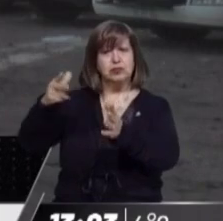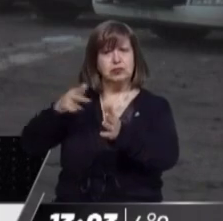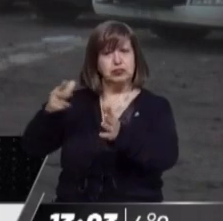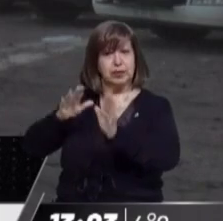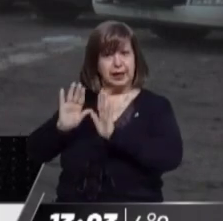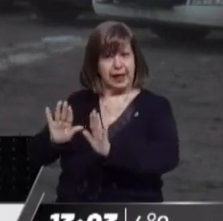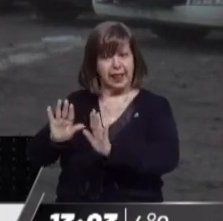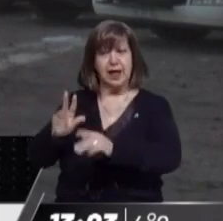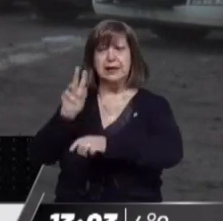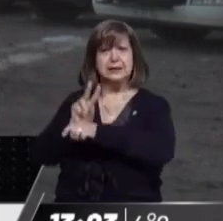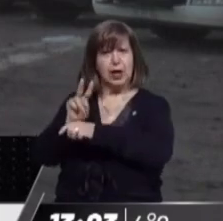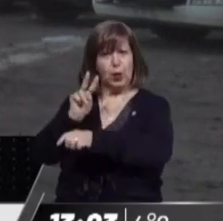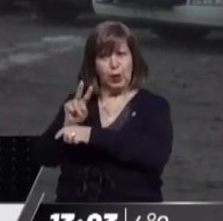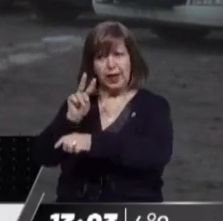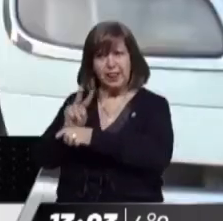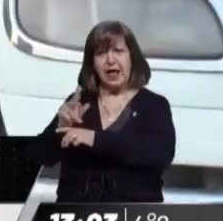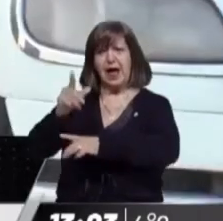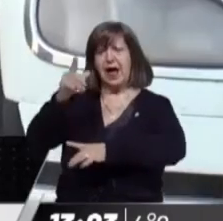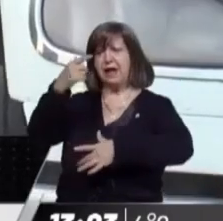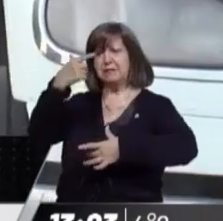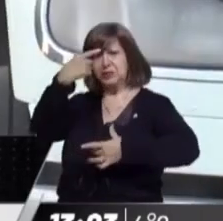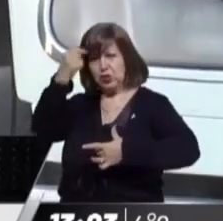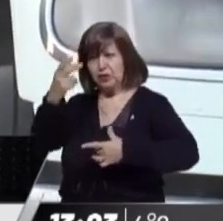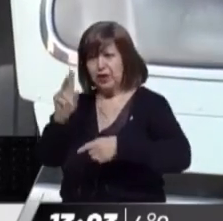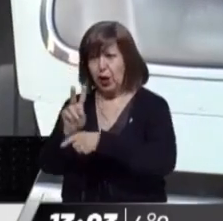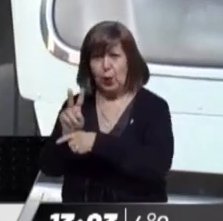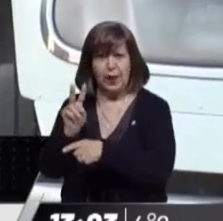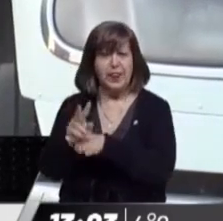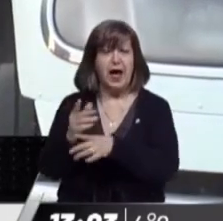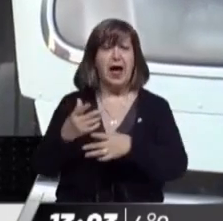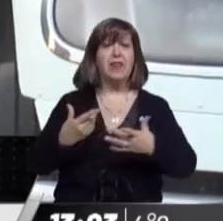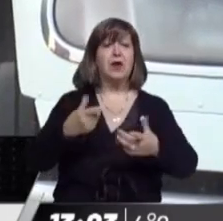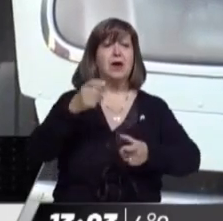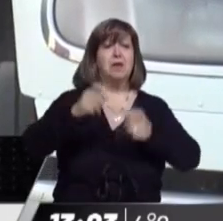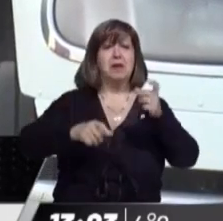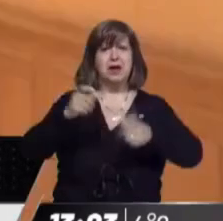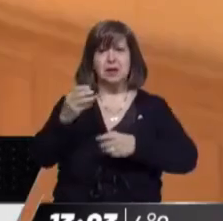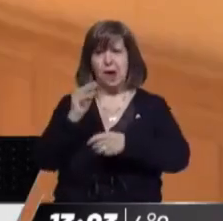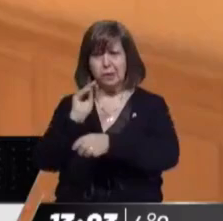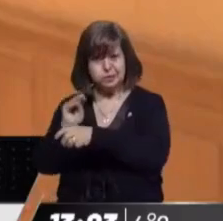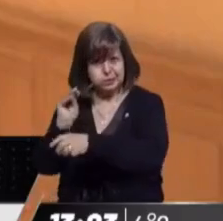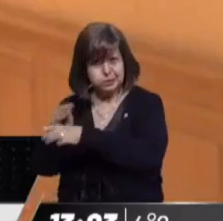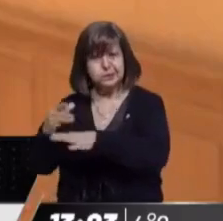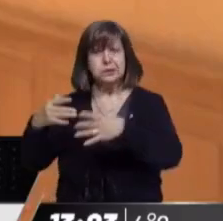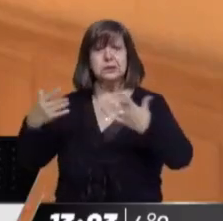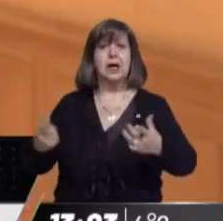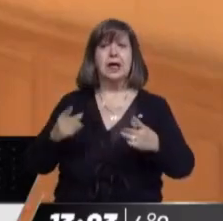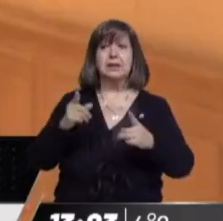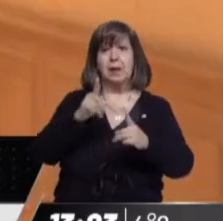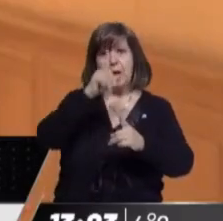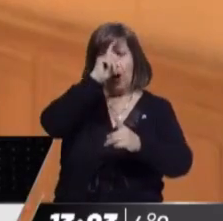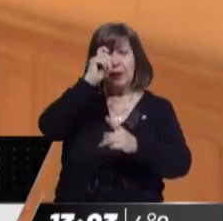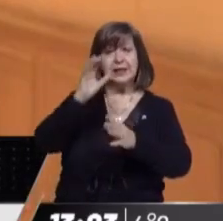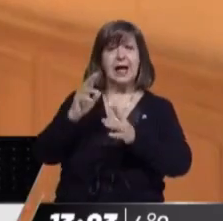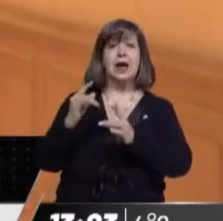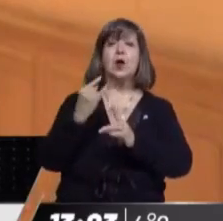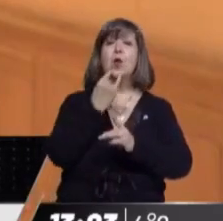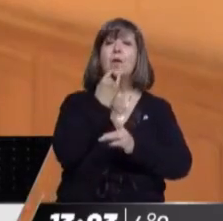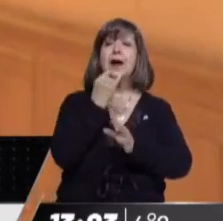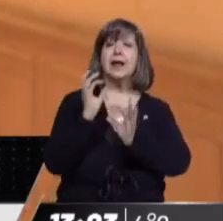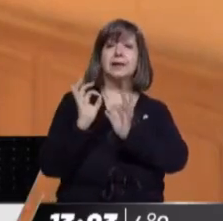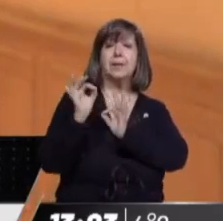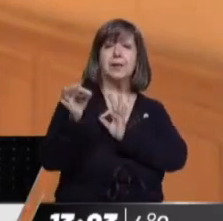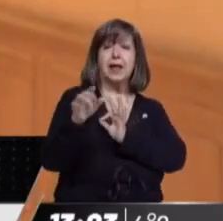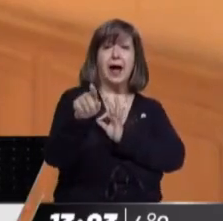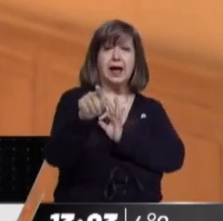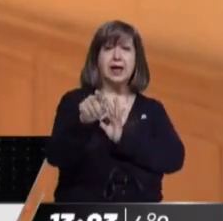la seguridad, de los servicios por parte del sector privado que los está conteniendo, y tenemos el hospital de Uspallata que está haciendo